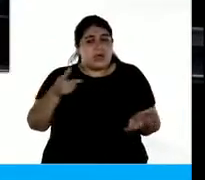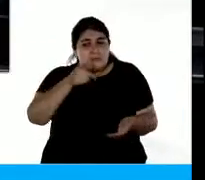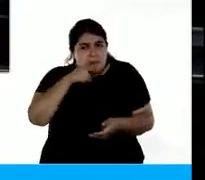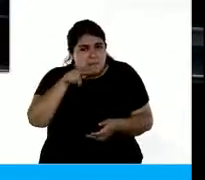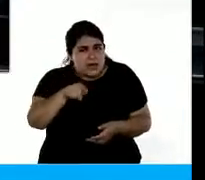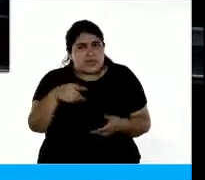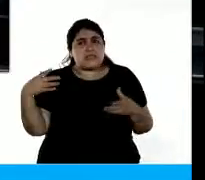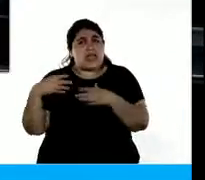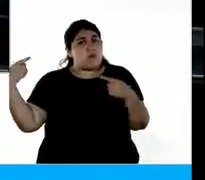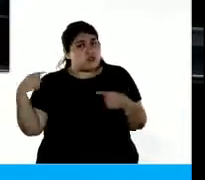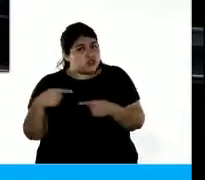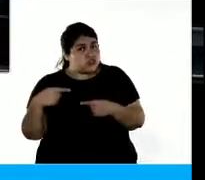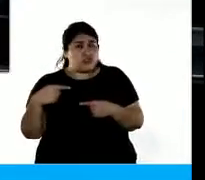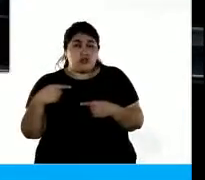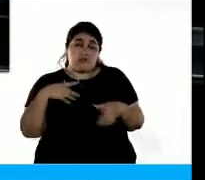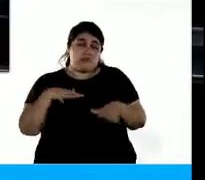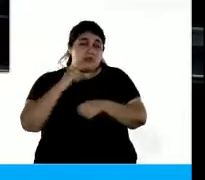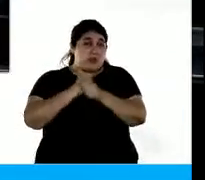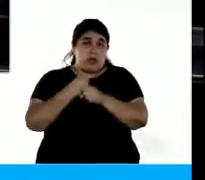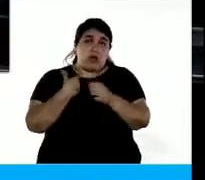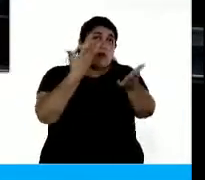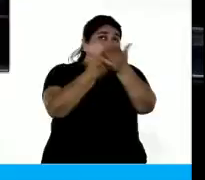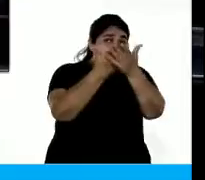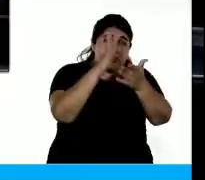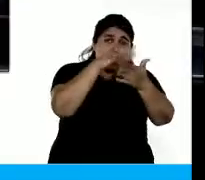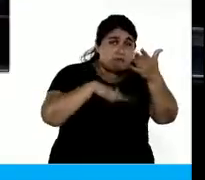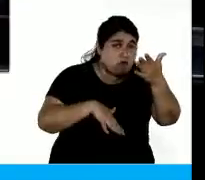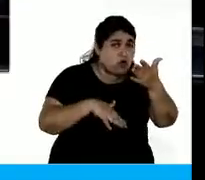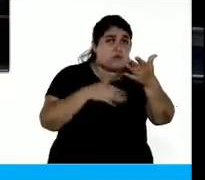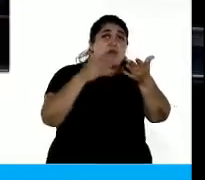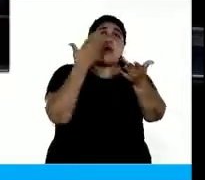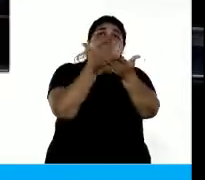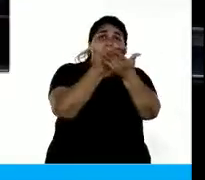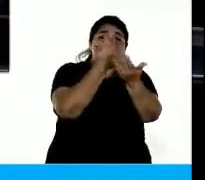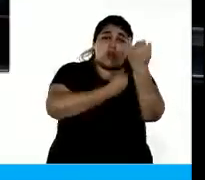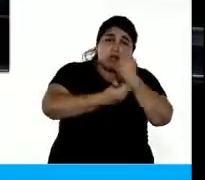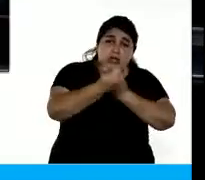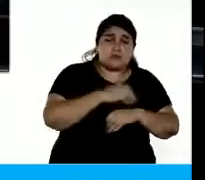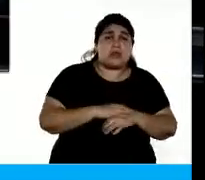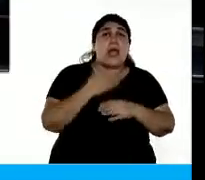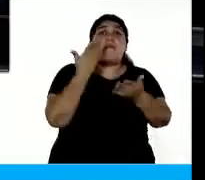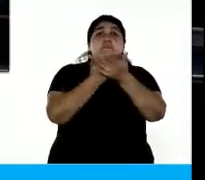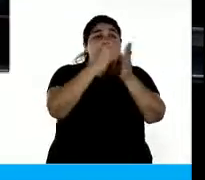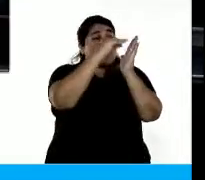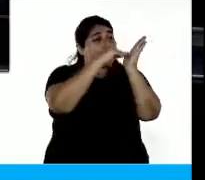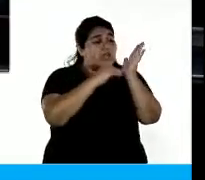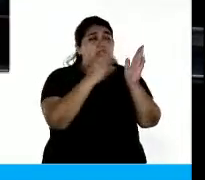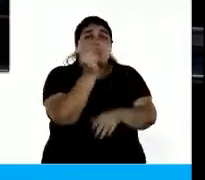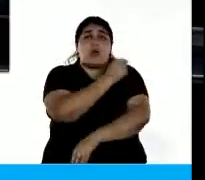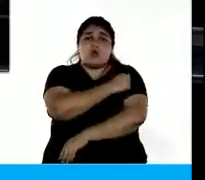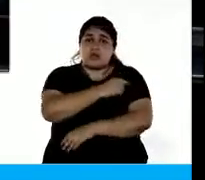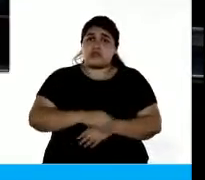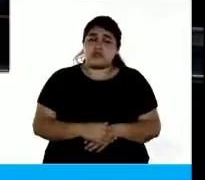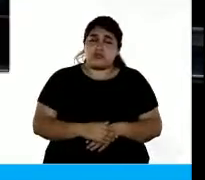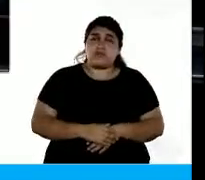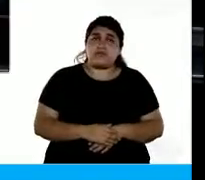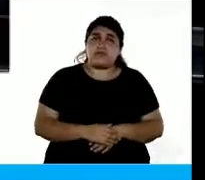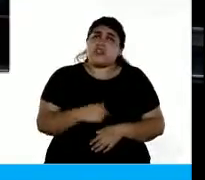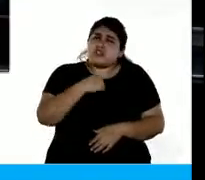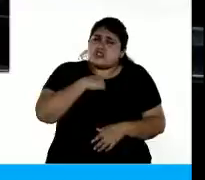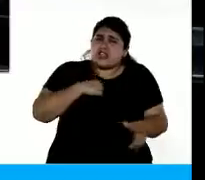está haciendo lo que tiene que hacer pedir informes pedir aclaración pedir un registro de vacunación yo quiero